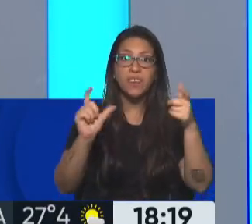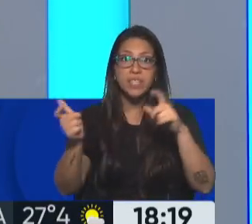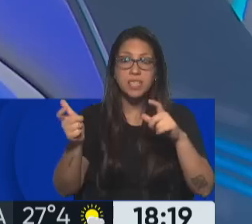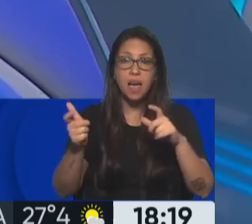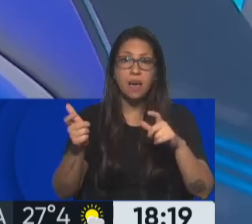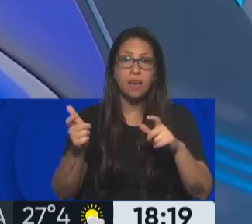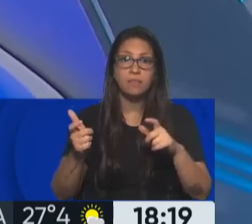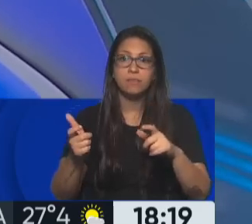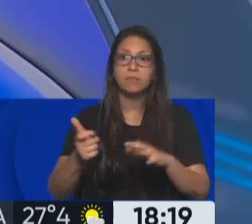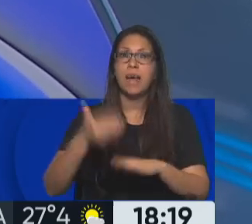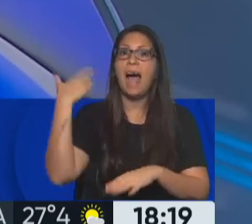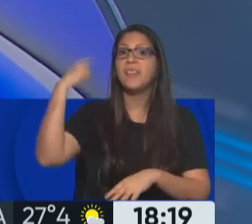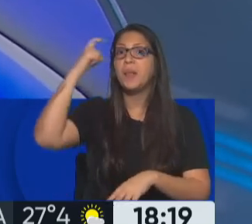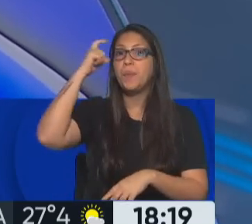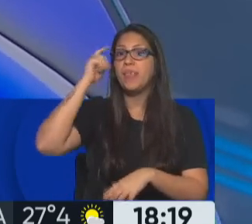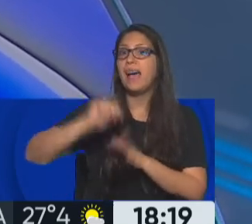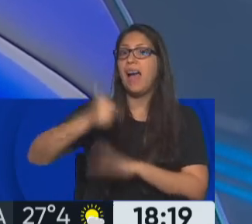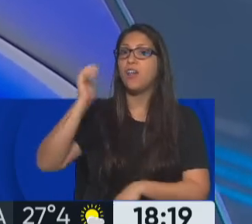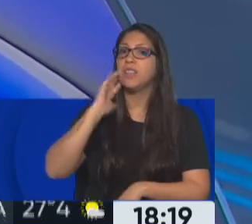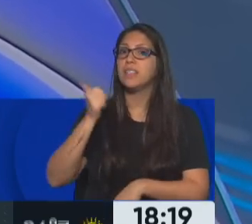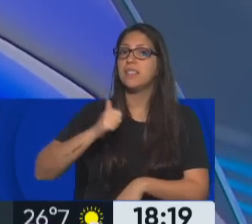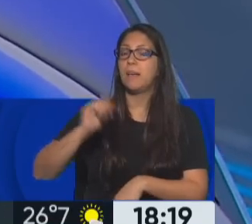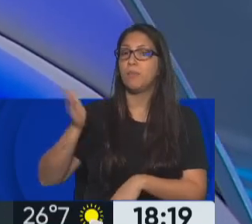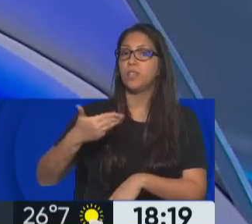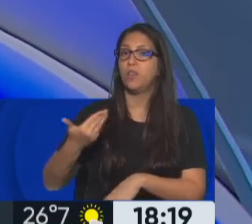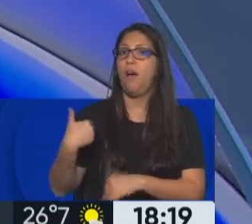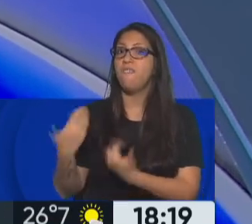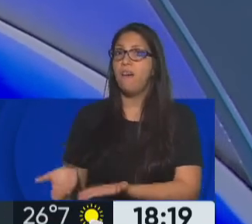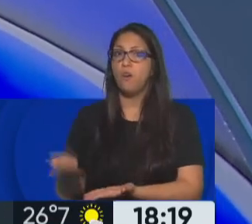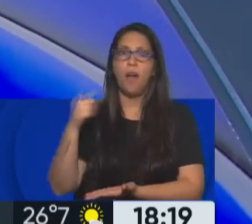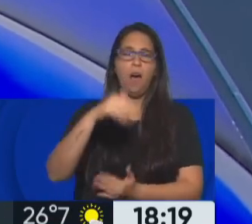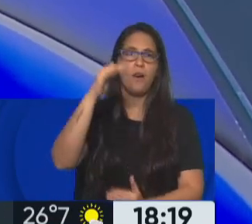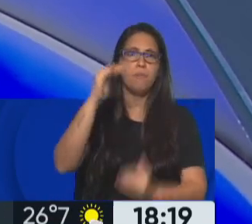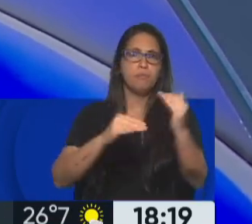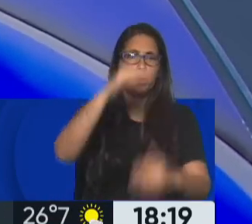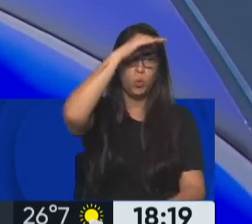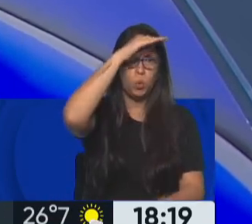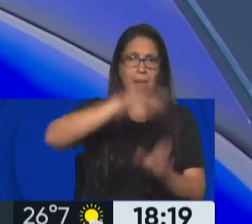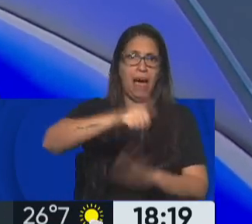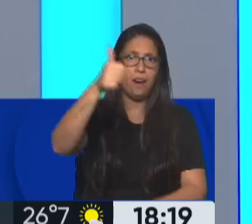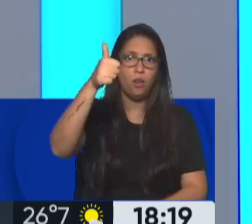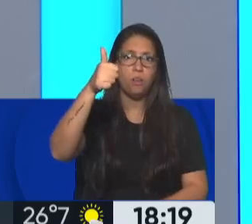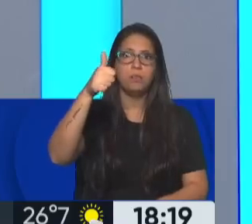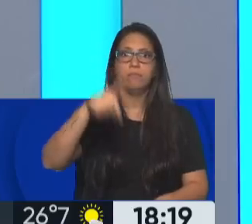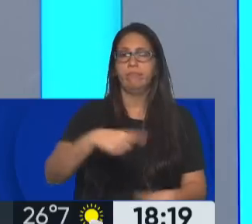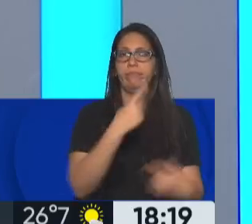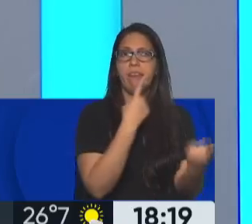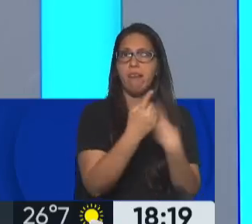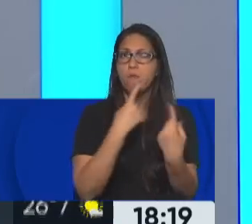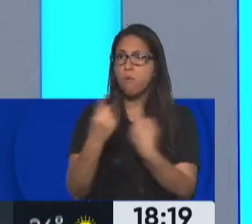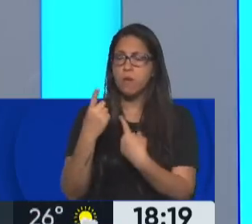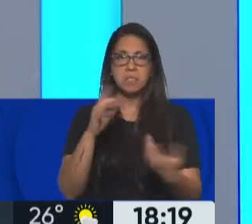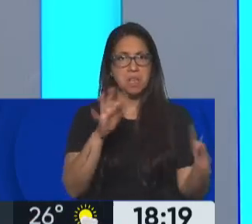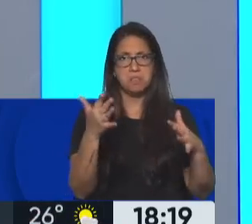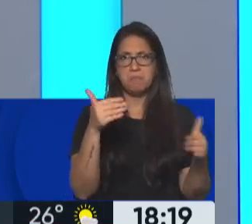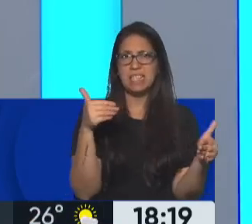estado que Biden ganó por 16. Entonces, lo que estamos viendo es que si bien uno mira las encuestas, y las encuestas estuvieron bastante